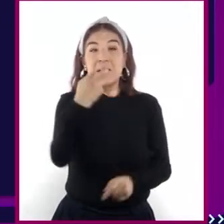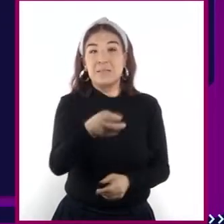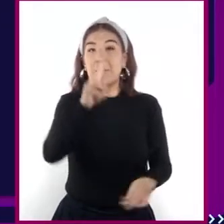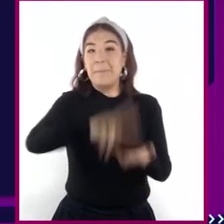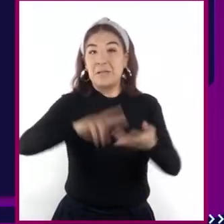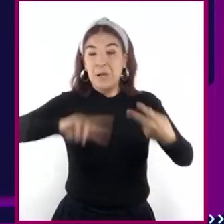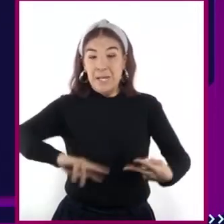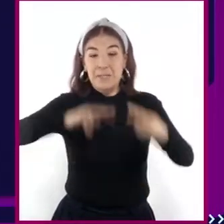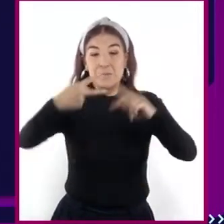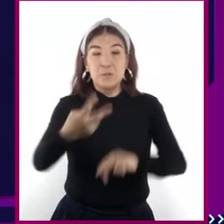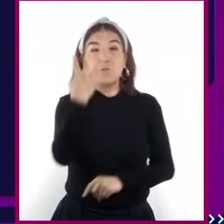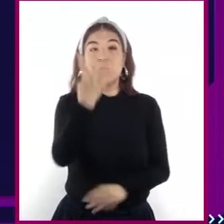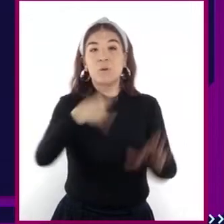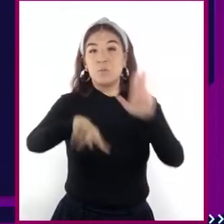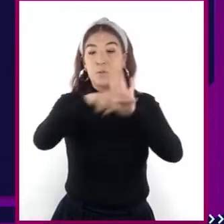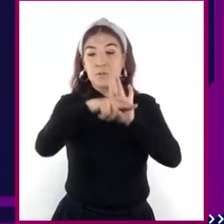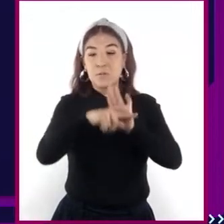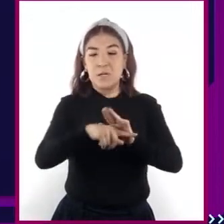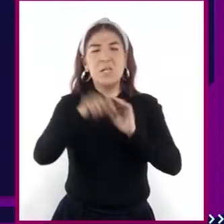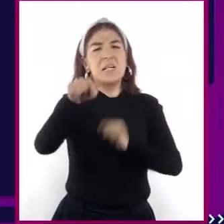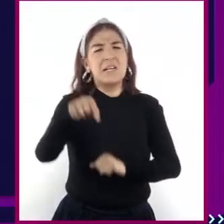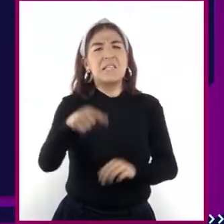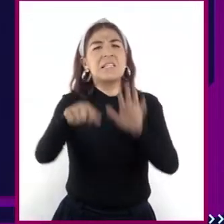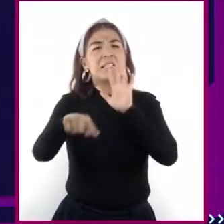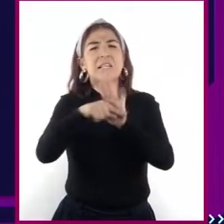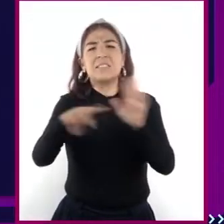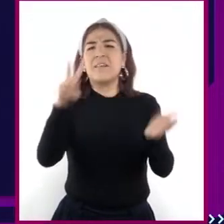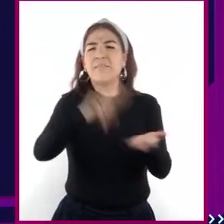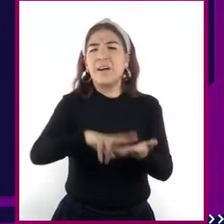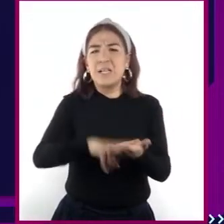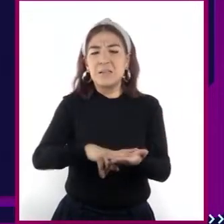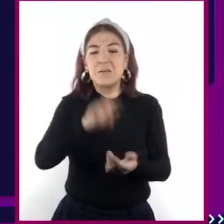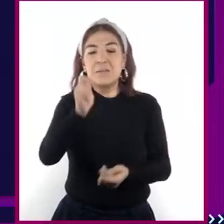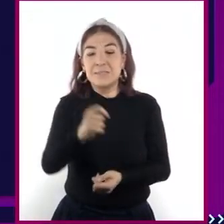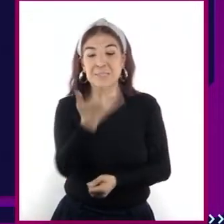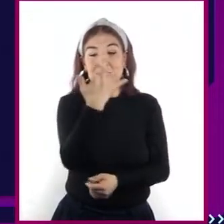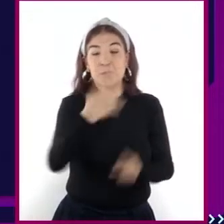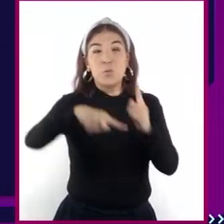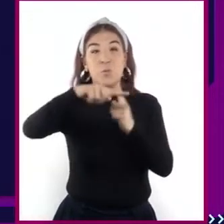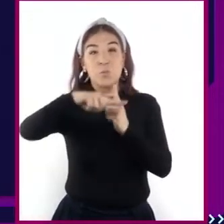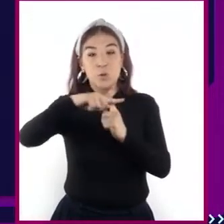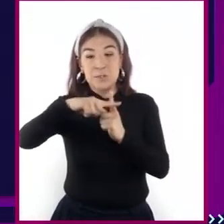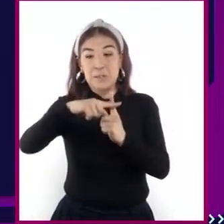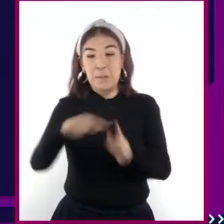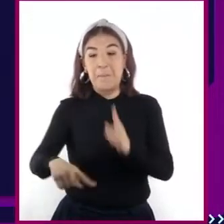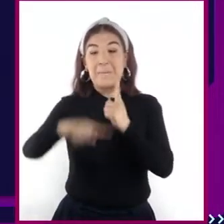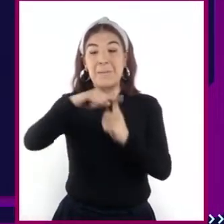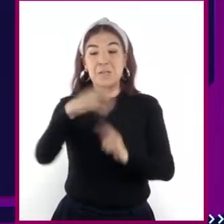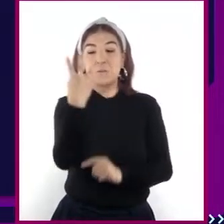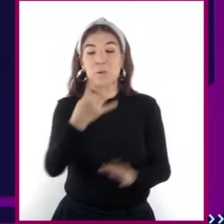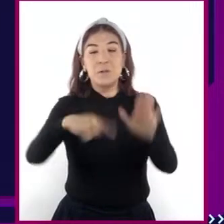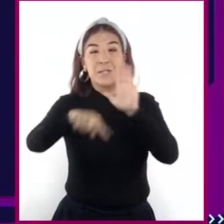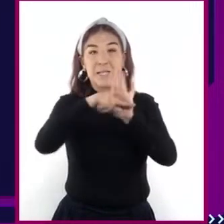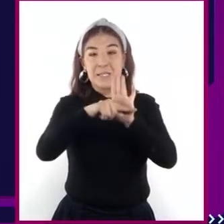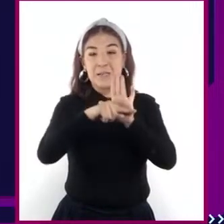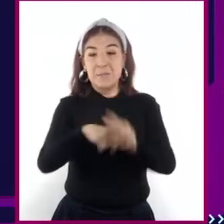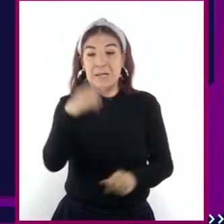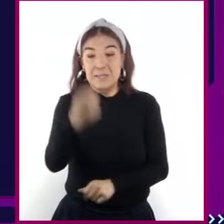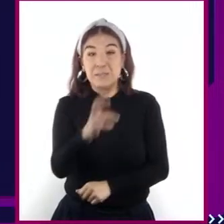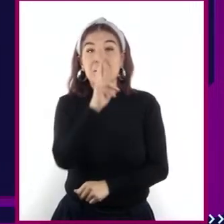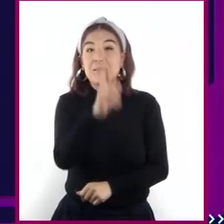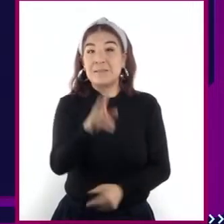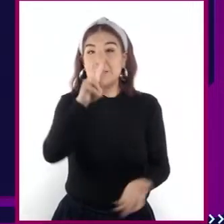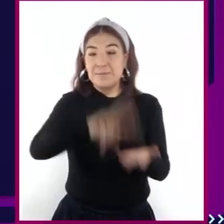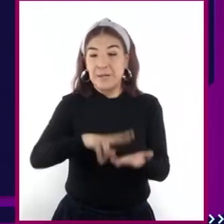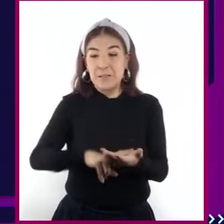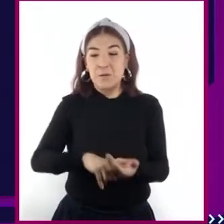inverso es 4 negativo, su adición equivalente es 5 positivo más 4 negativo, quedando como